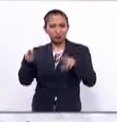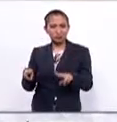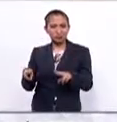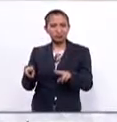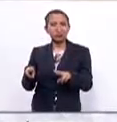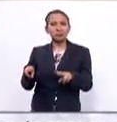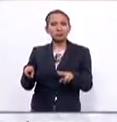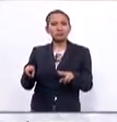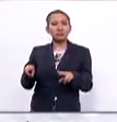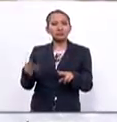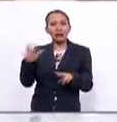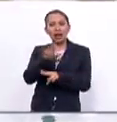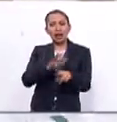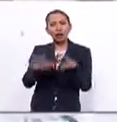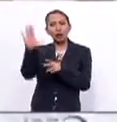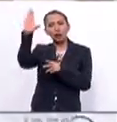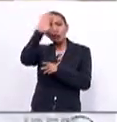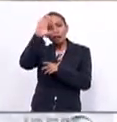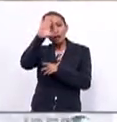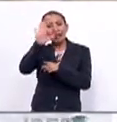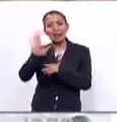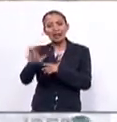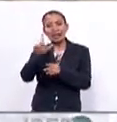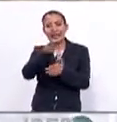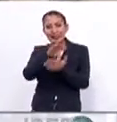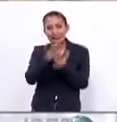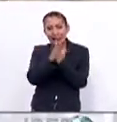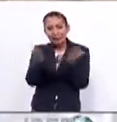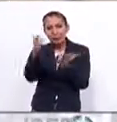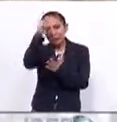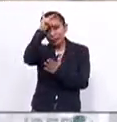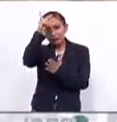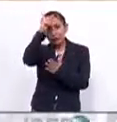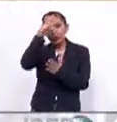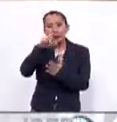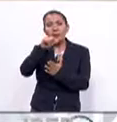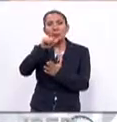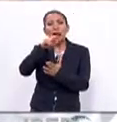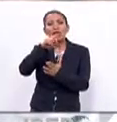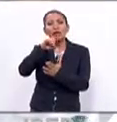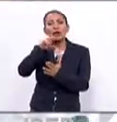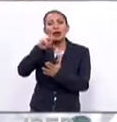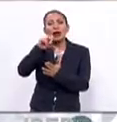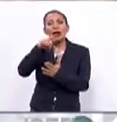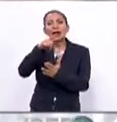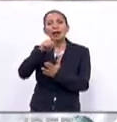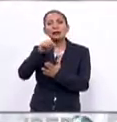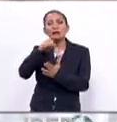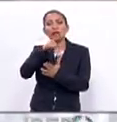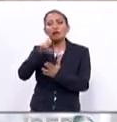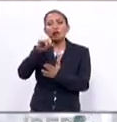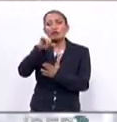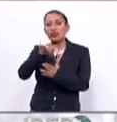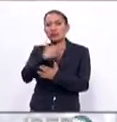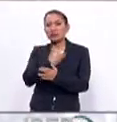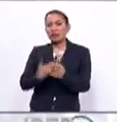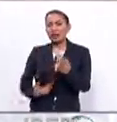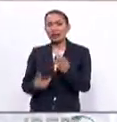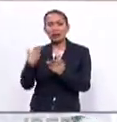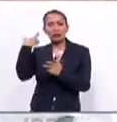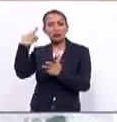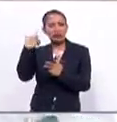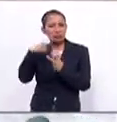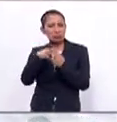representantes del ámbito cultural y, por supuesto, literario de Perú, Mario Vargas Llosa, Los Reyes, el presidente de Perú, en fin,